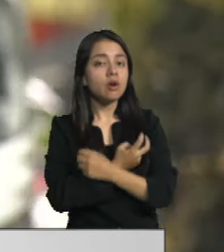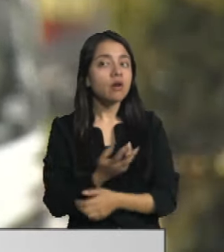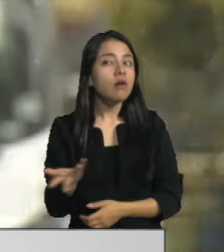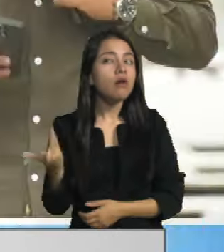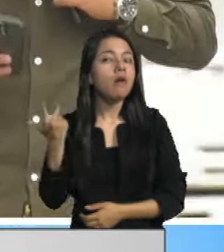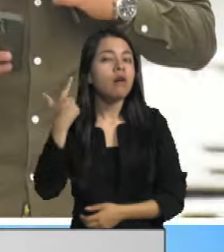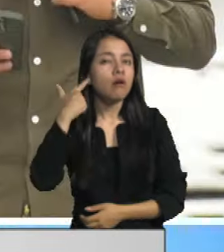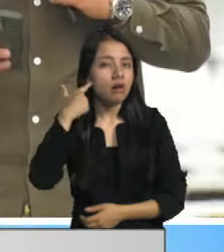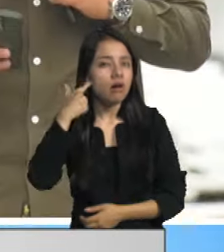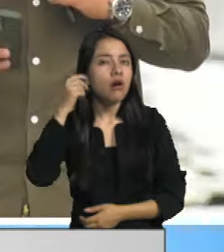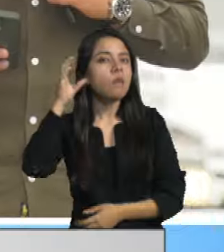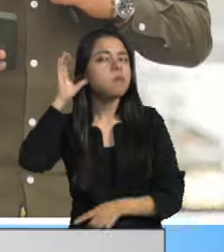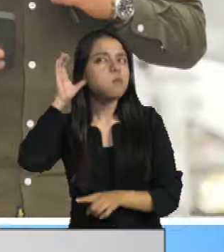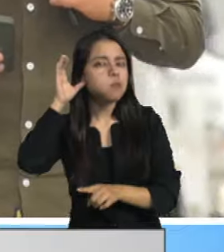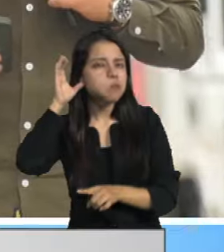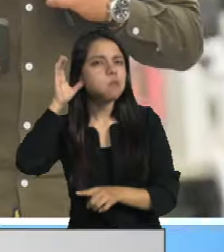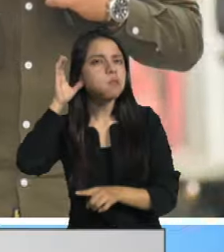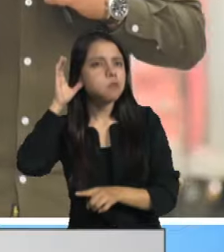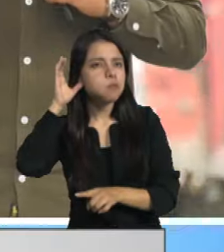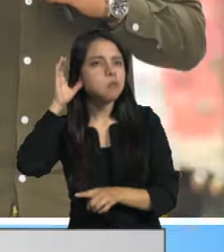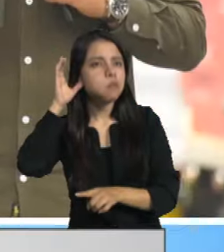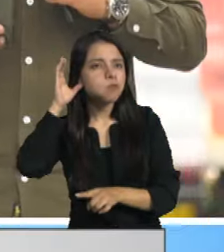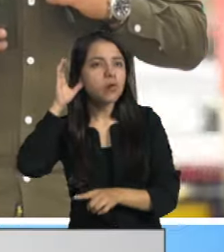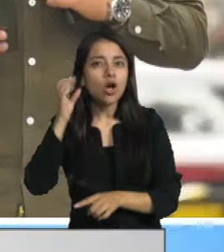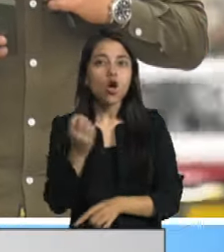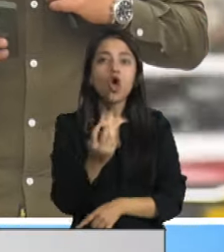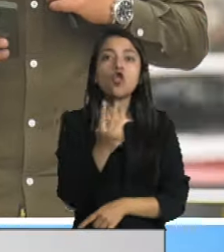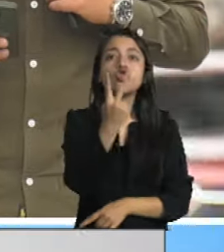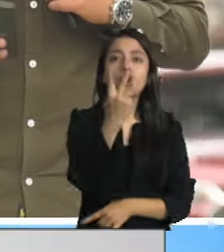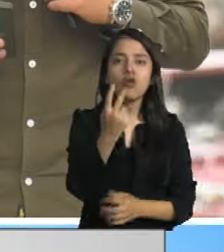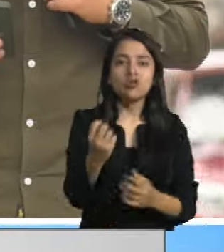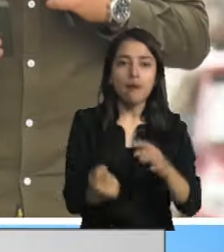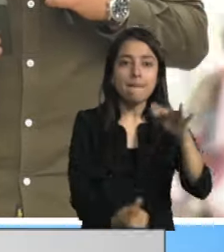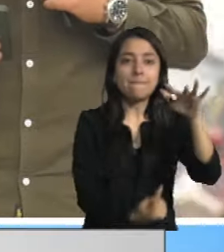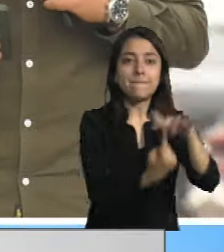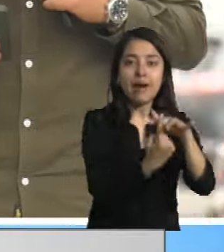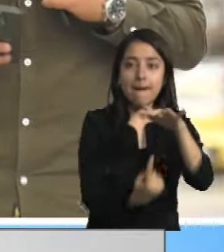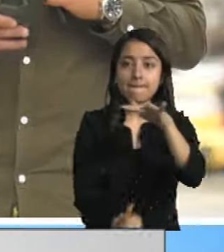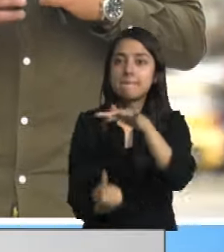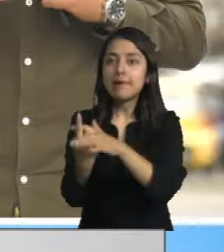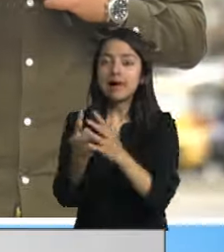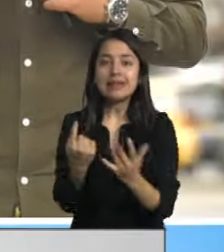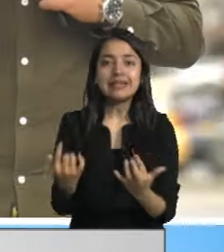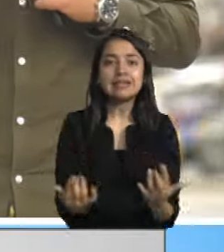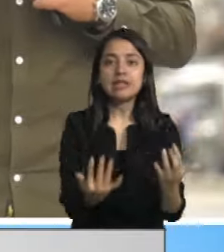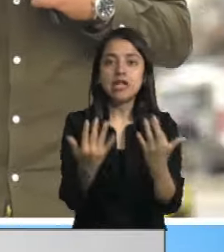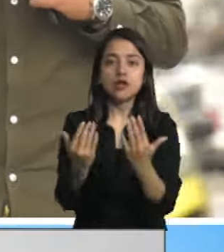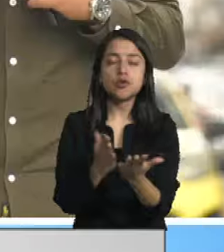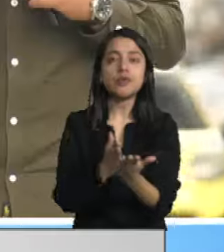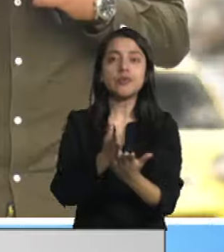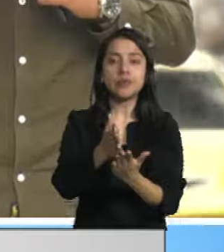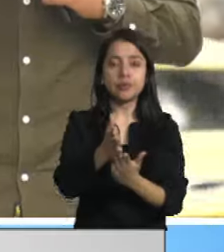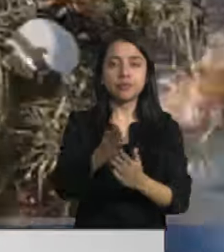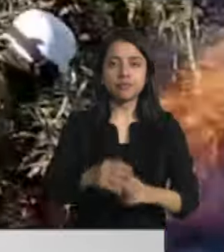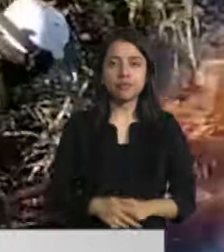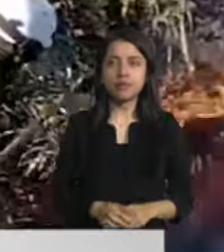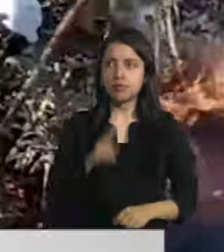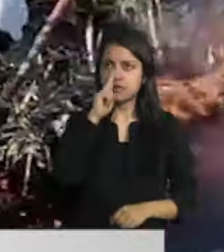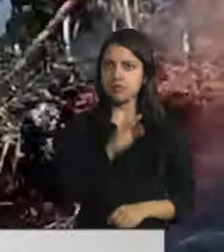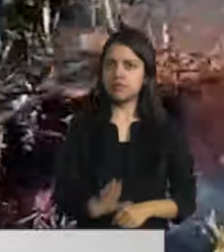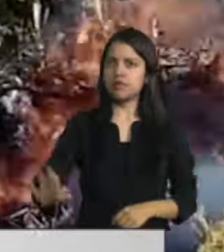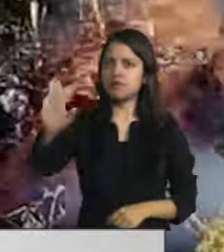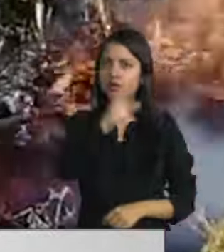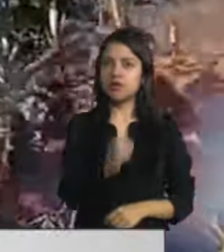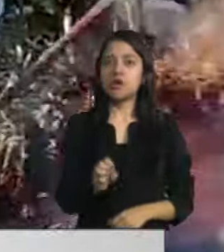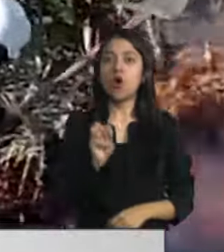Unidad Nacional para la Gestión del Riesgo de Desastres que hay dos incendios forestales activos. En todo el país en este momento se habla de